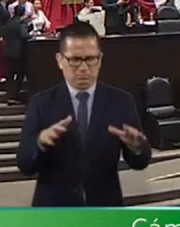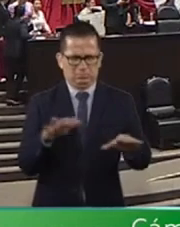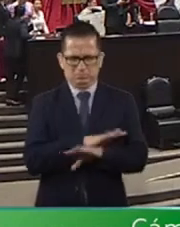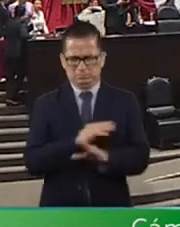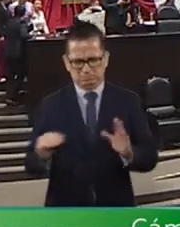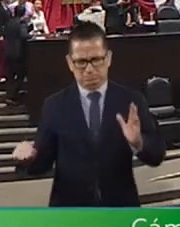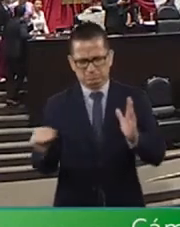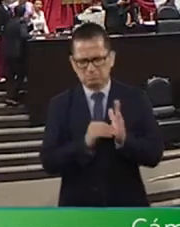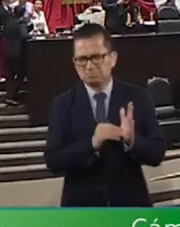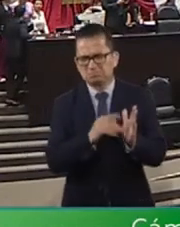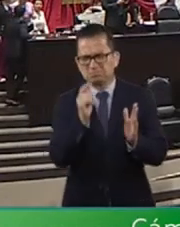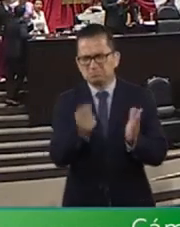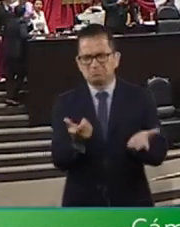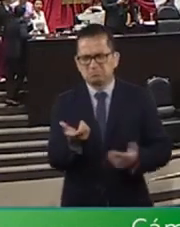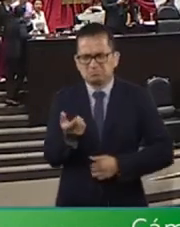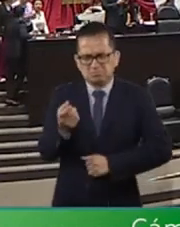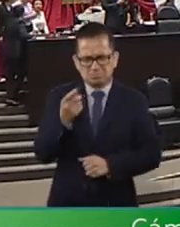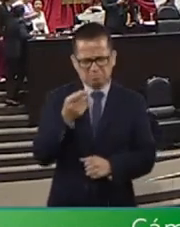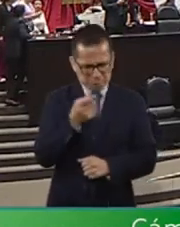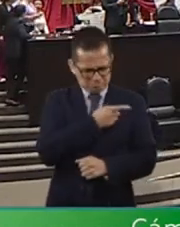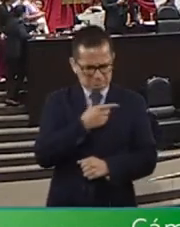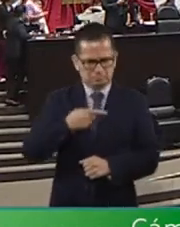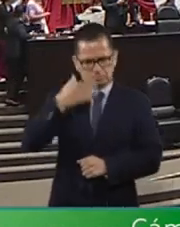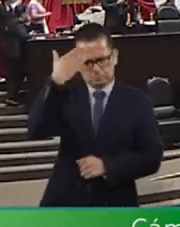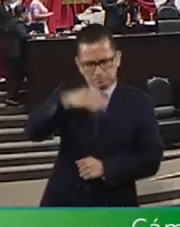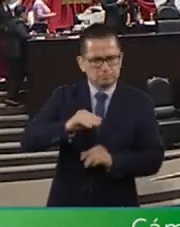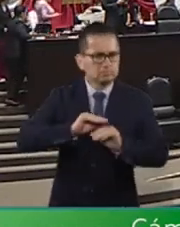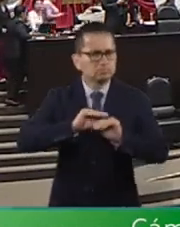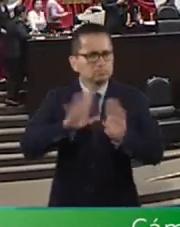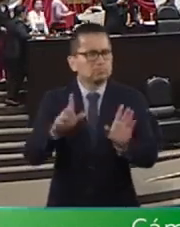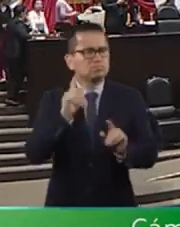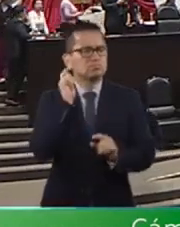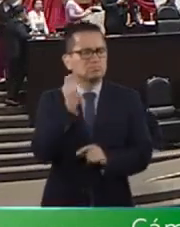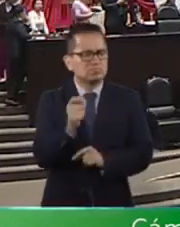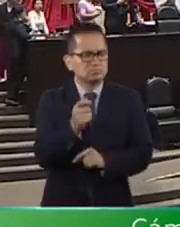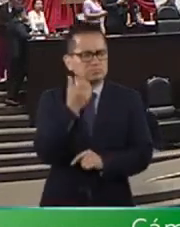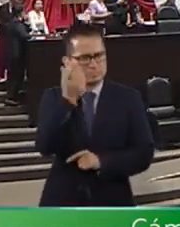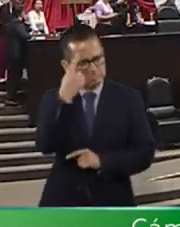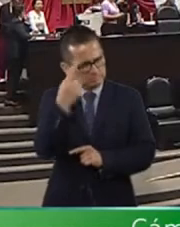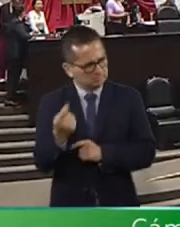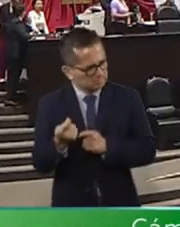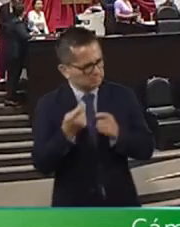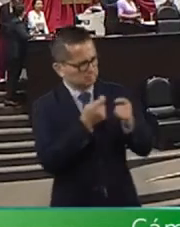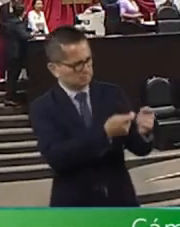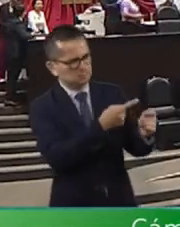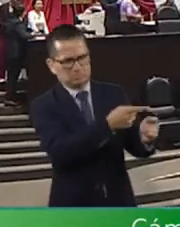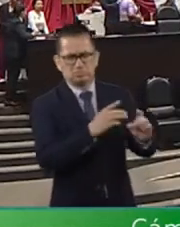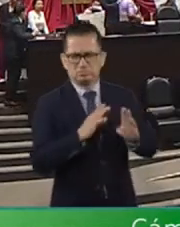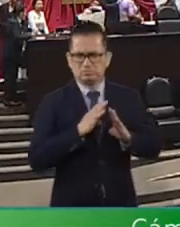en términos de cuestiones específicas que se le entregarán